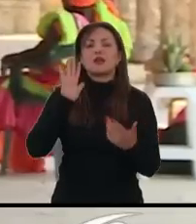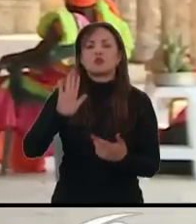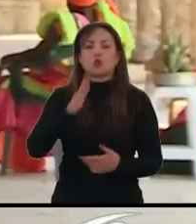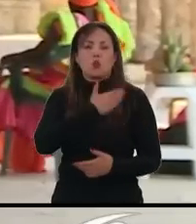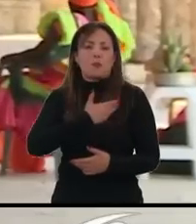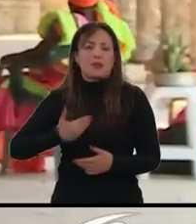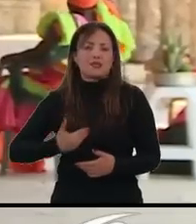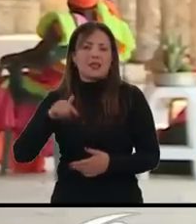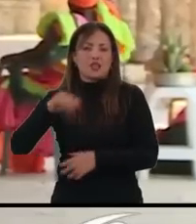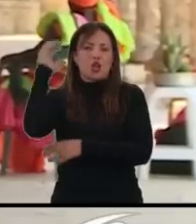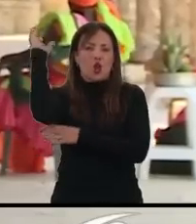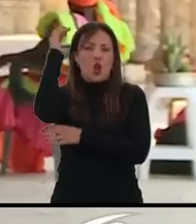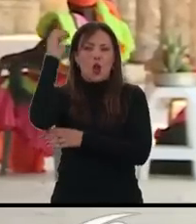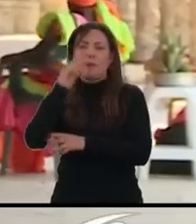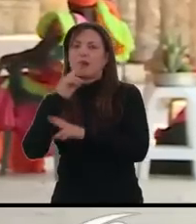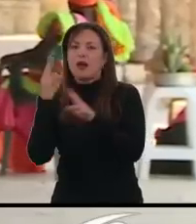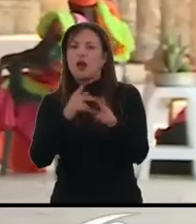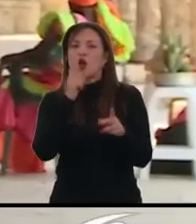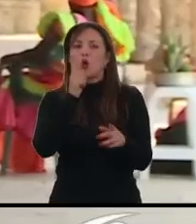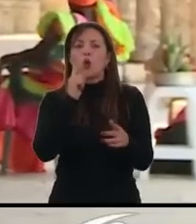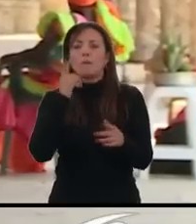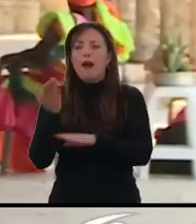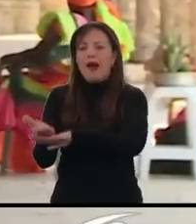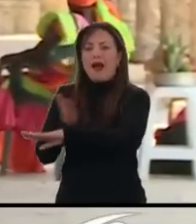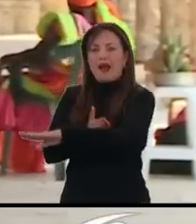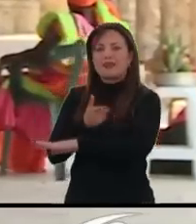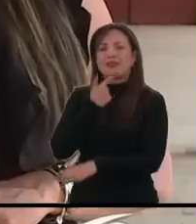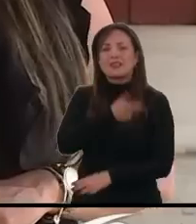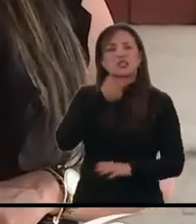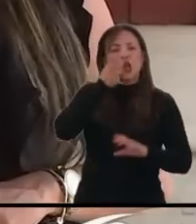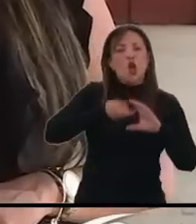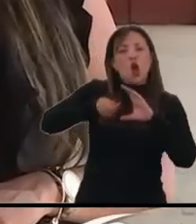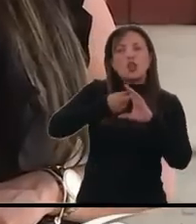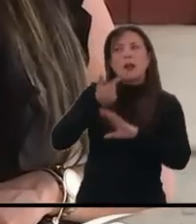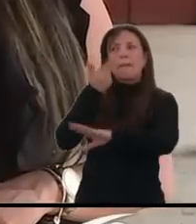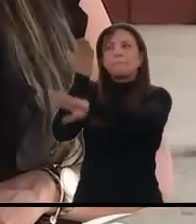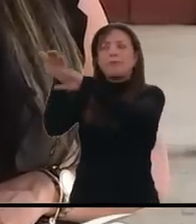Presidencia de la República ante la solicitud que ha hecho el Contralor Distrital de la ciudad.